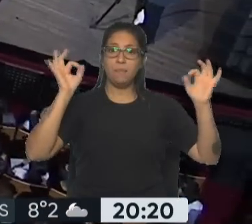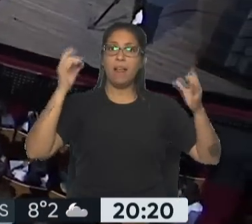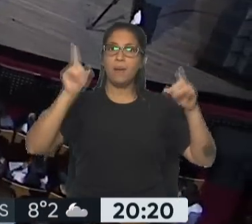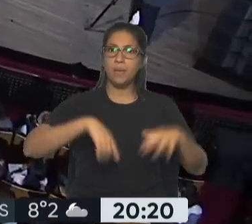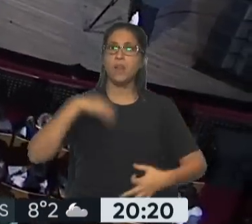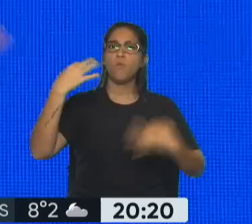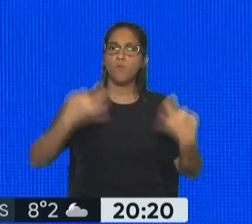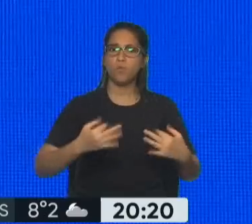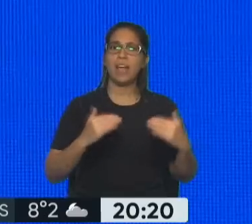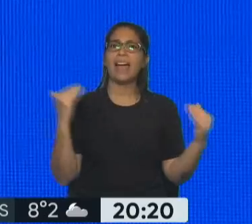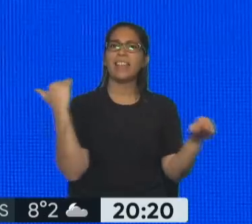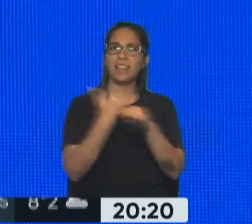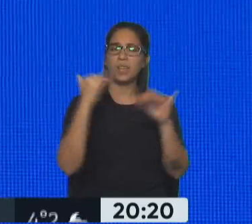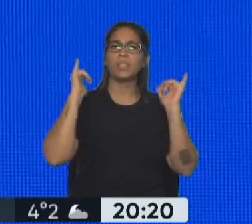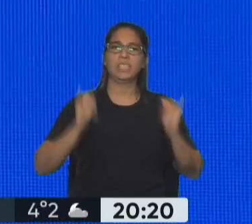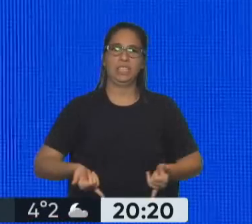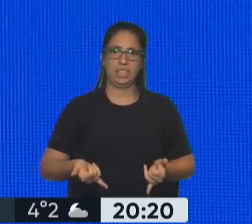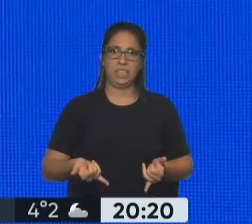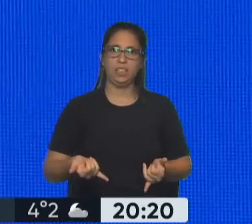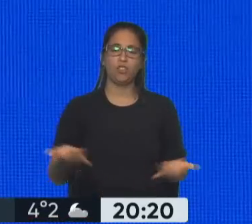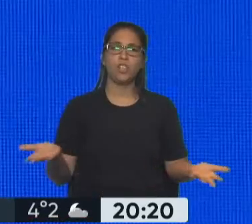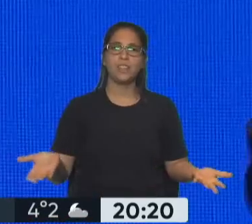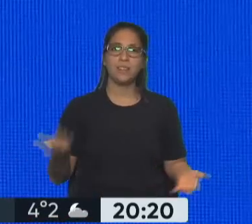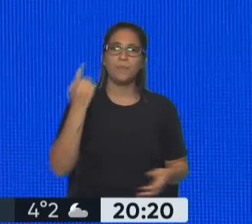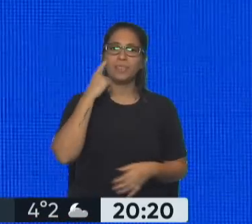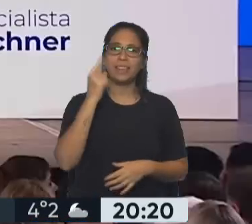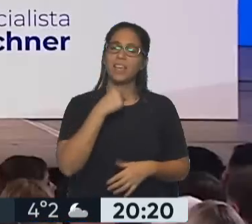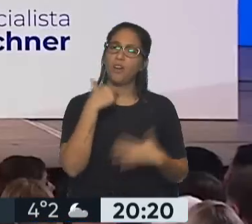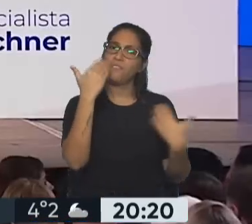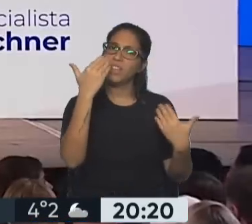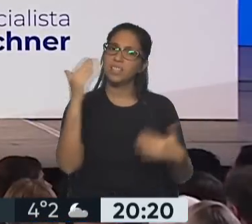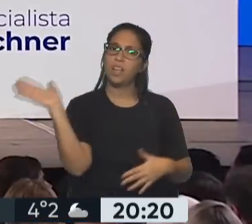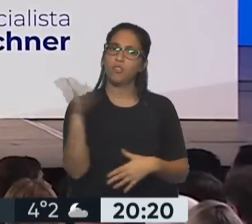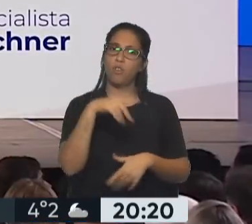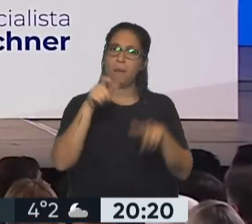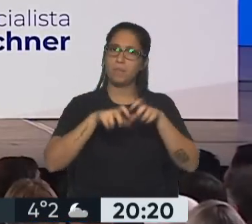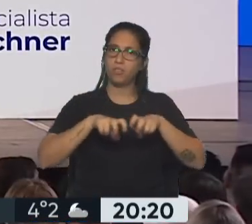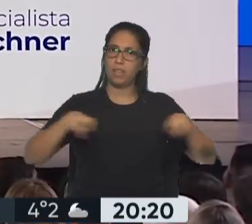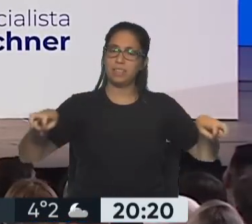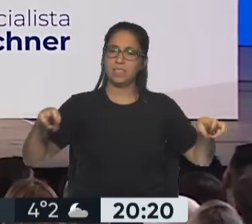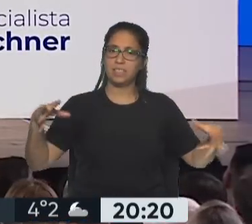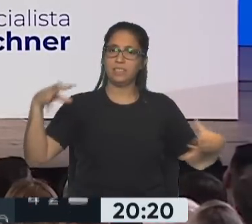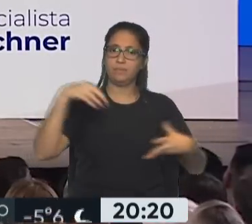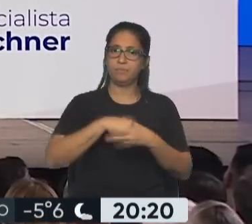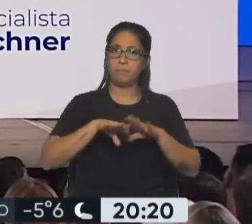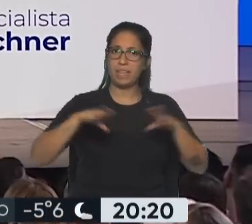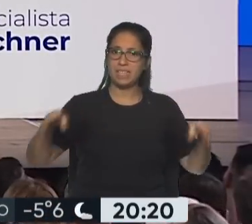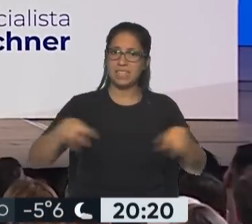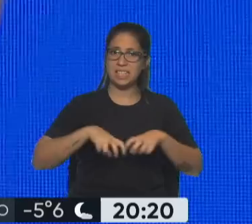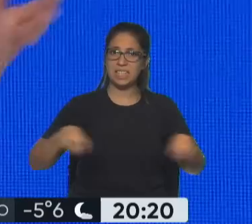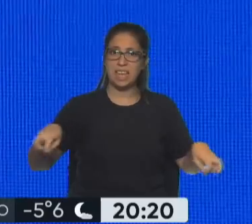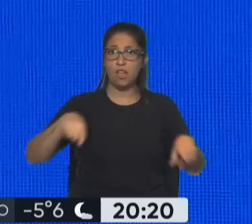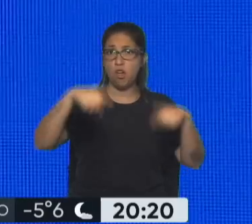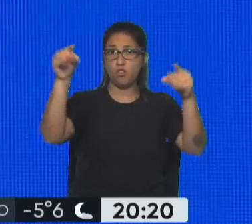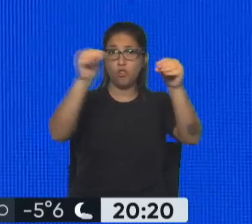más equitativa. Por eso creo que quiero felicitar a todos los integrantes de esta mesa y a